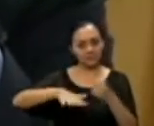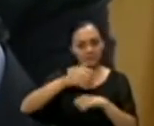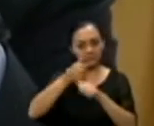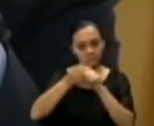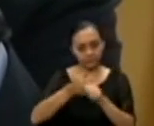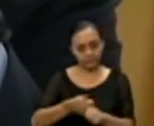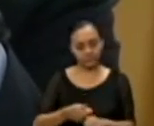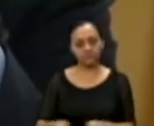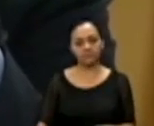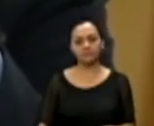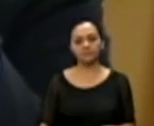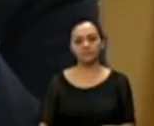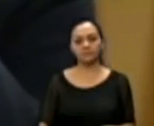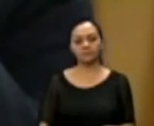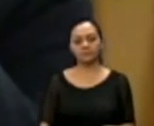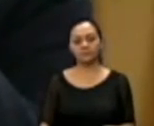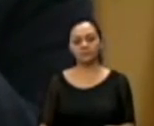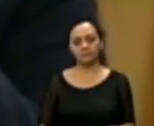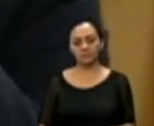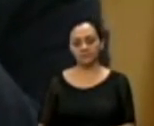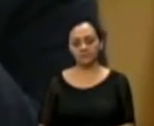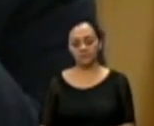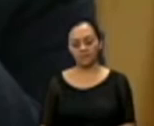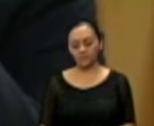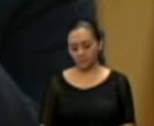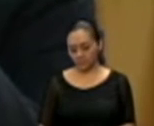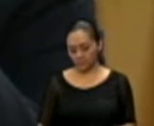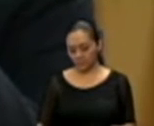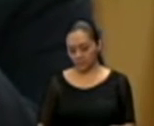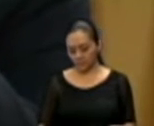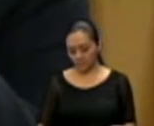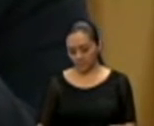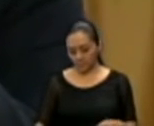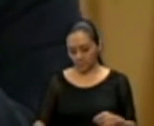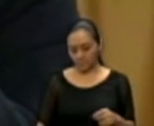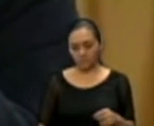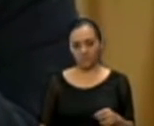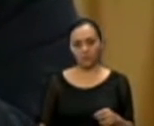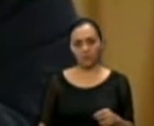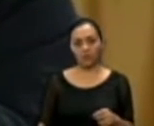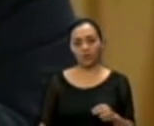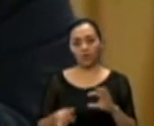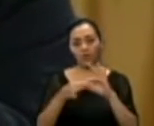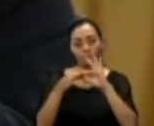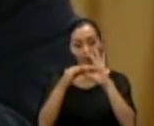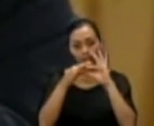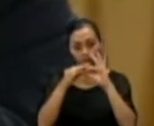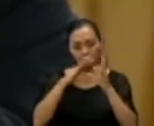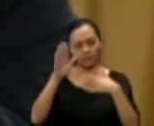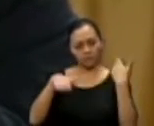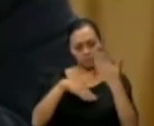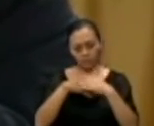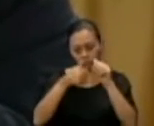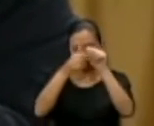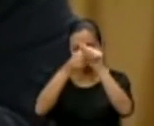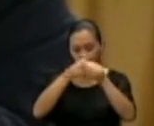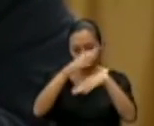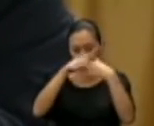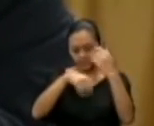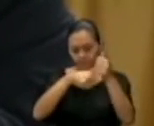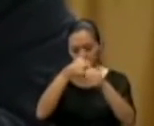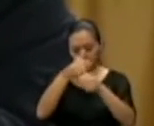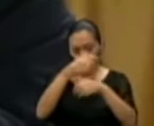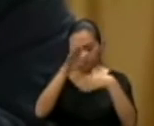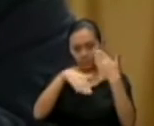y los compañeros seminaristas que reproducen esa semilla certificada y ojalá en el corto plazo